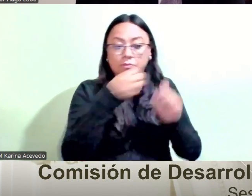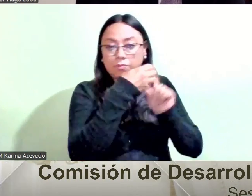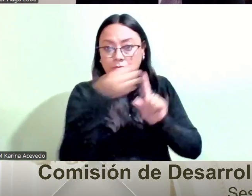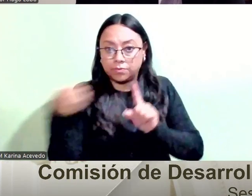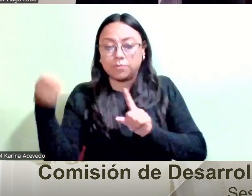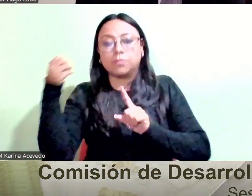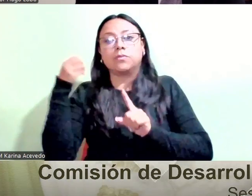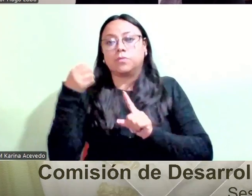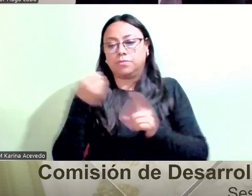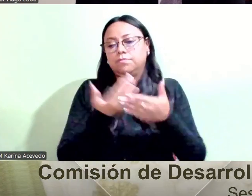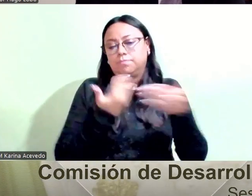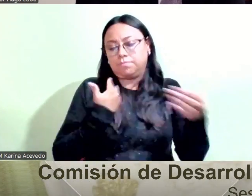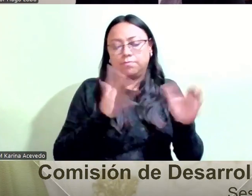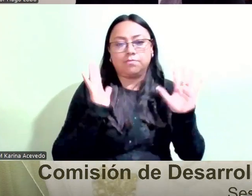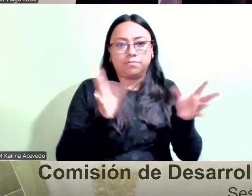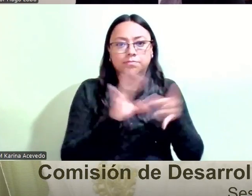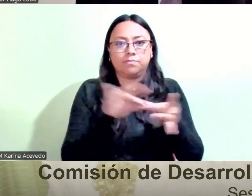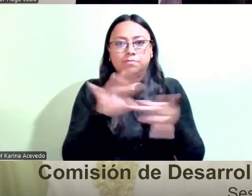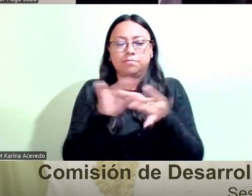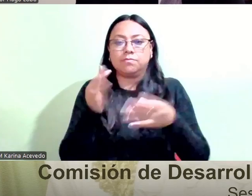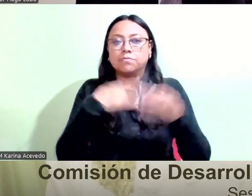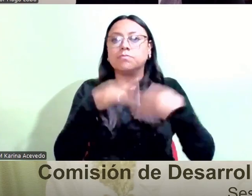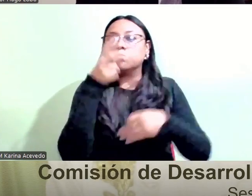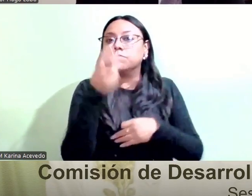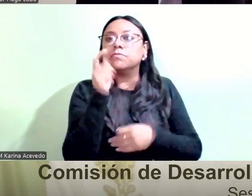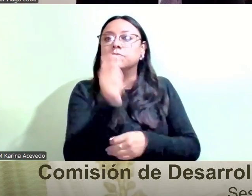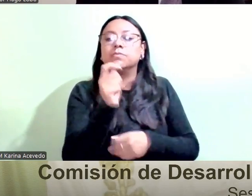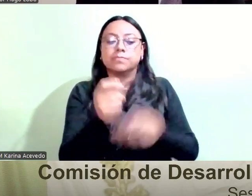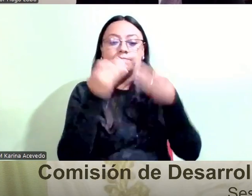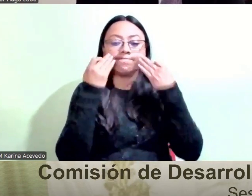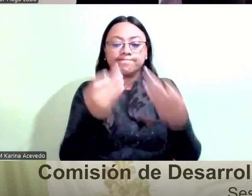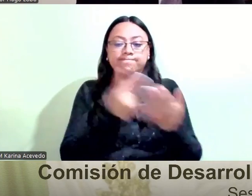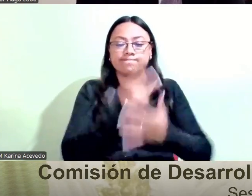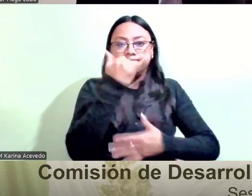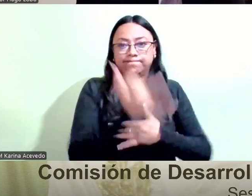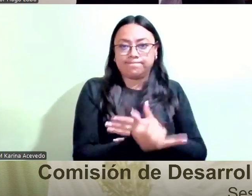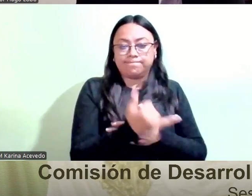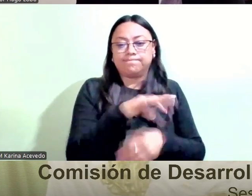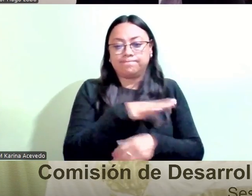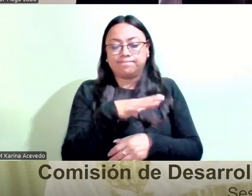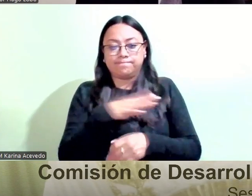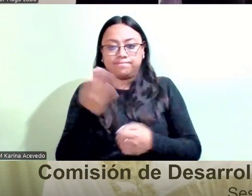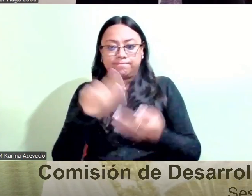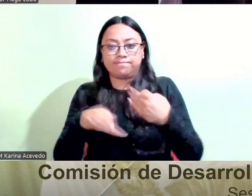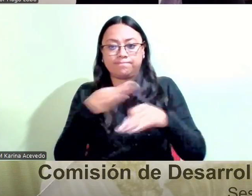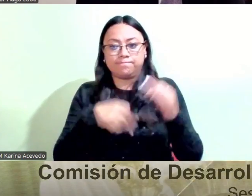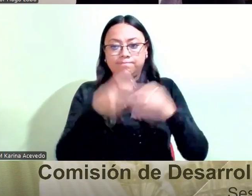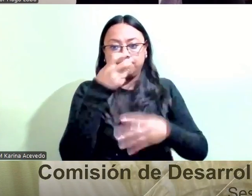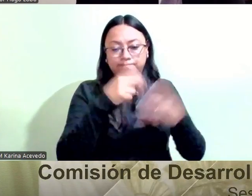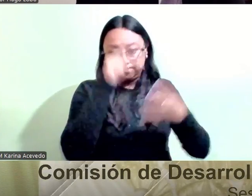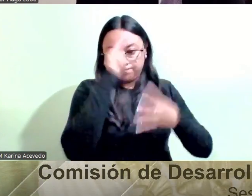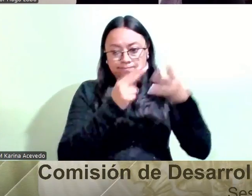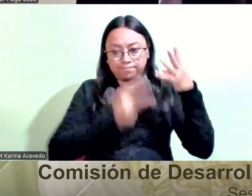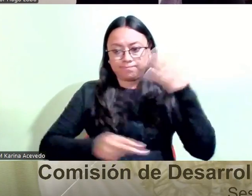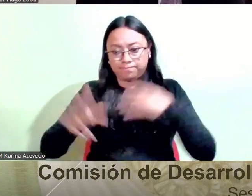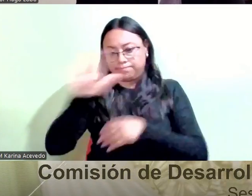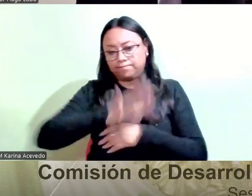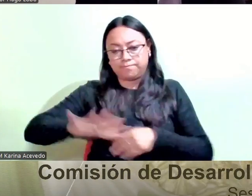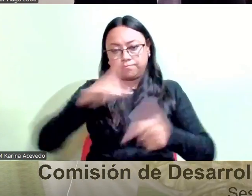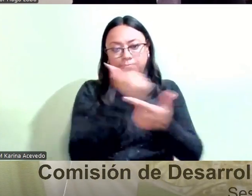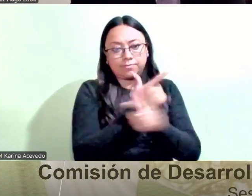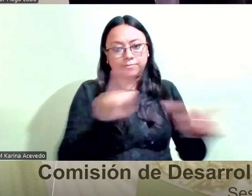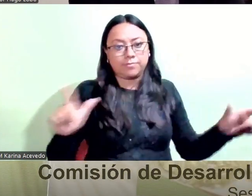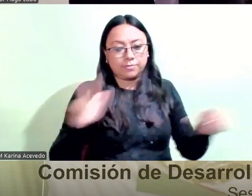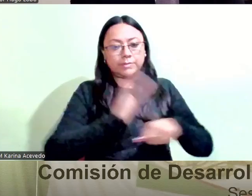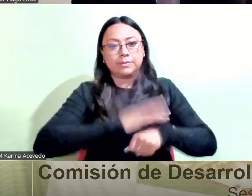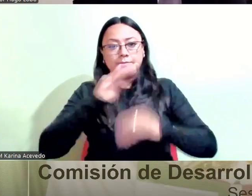antes referida, lo que constata incluso del mismo proyecto en el que se considera parte de las restricciones como área libre. En caso particular de la